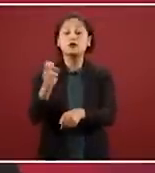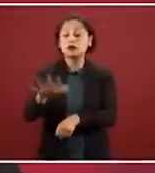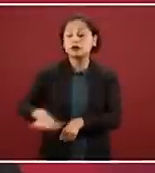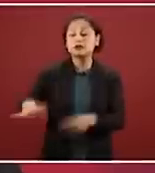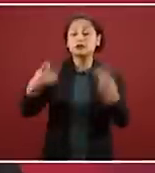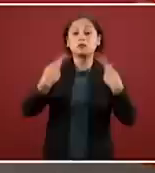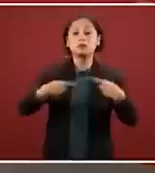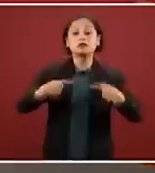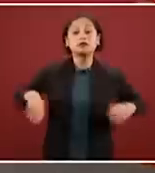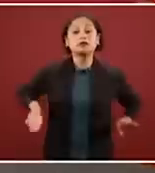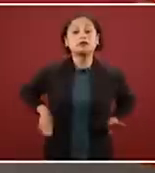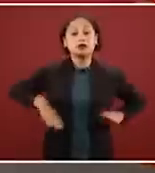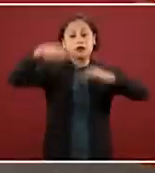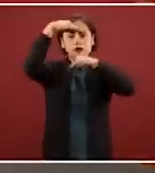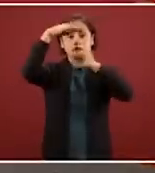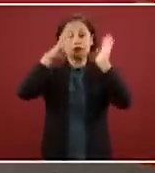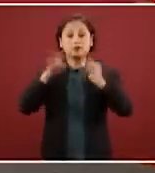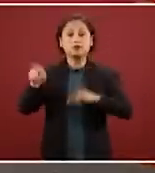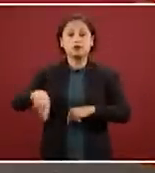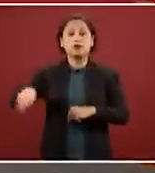y tienen